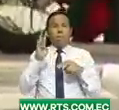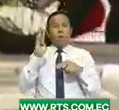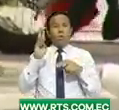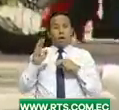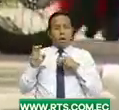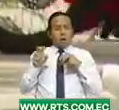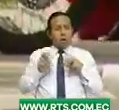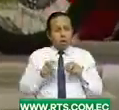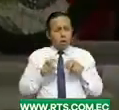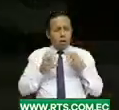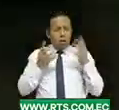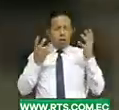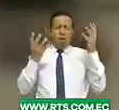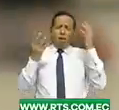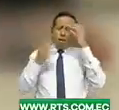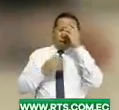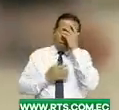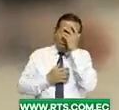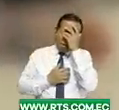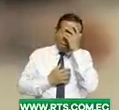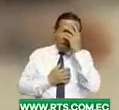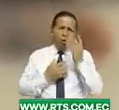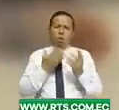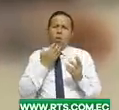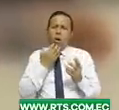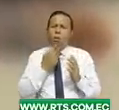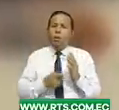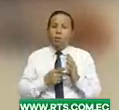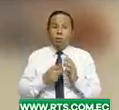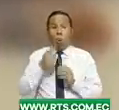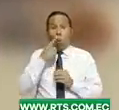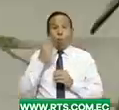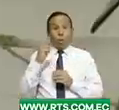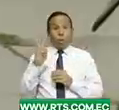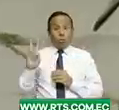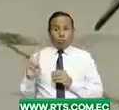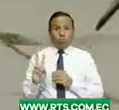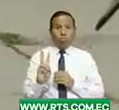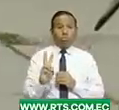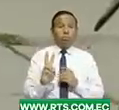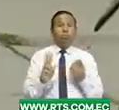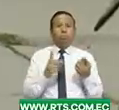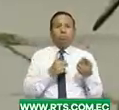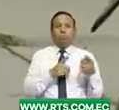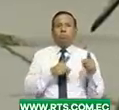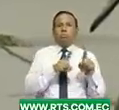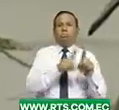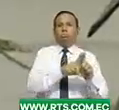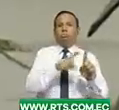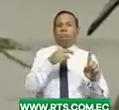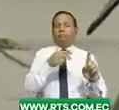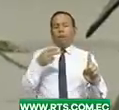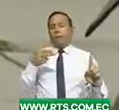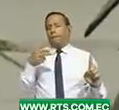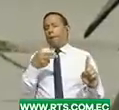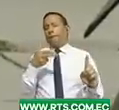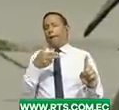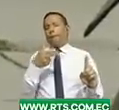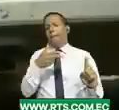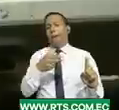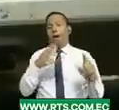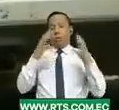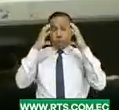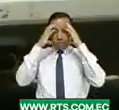que llegaron hasta esa calle armados y mataron a su pareja. Le dispararon en la cabeza y en el tórax. Venían los tres, pues,